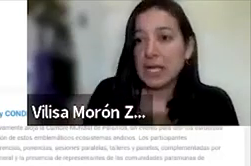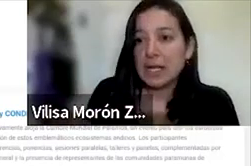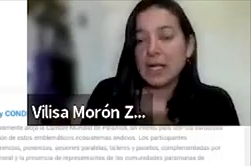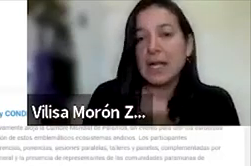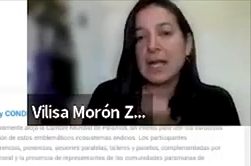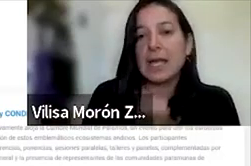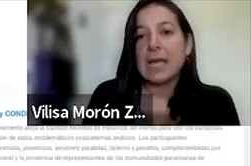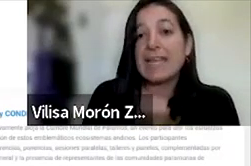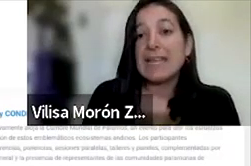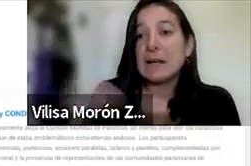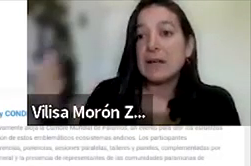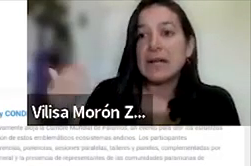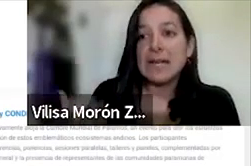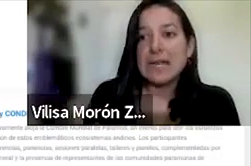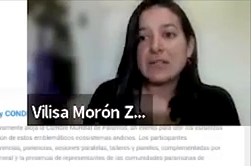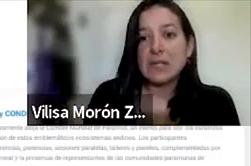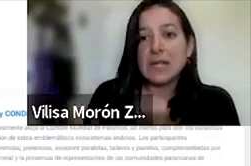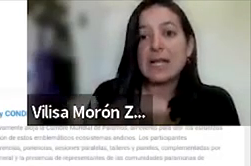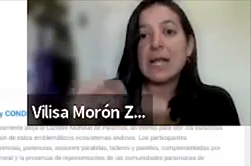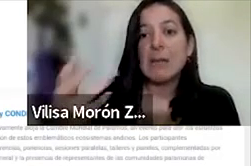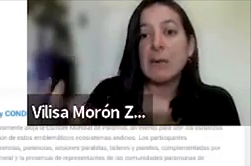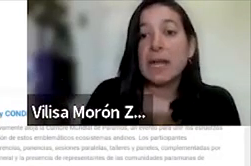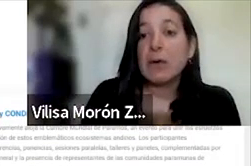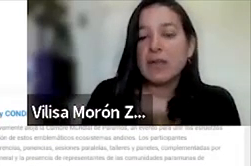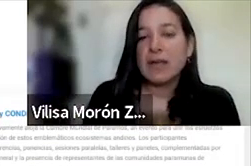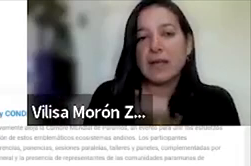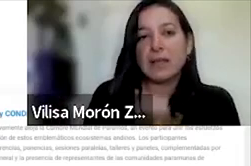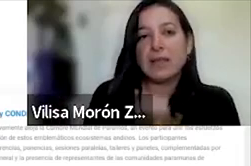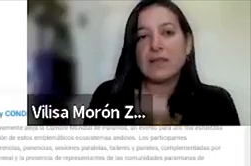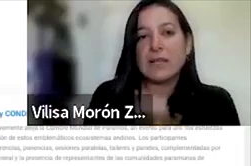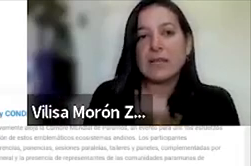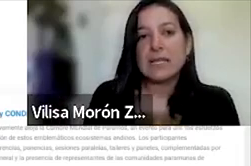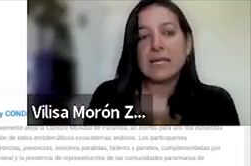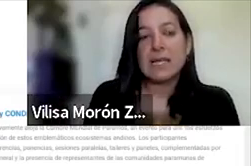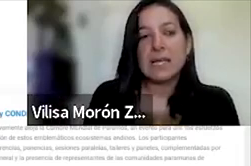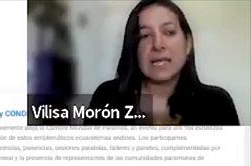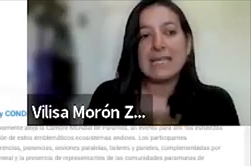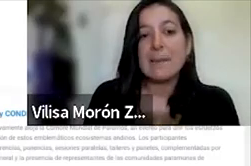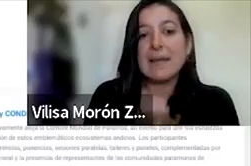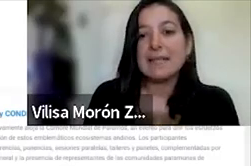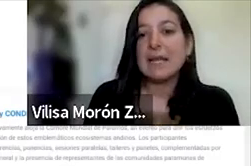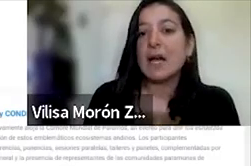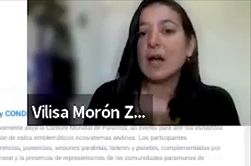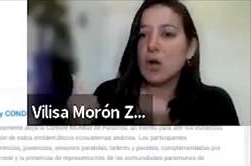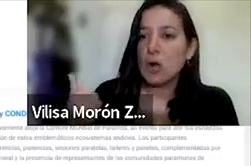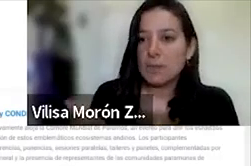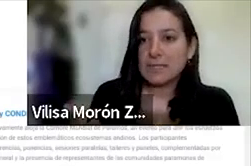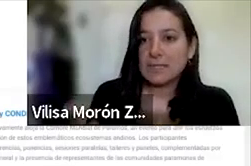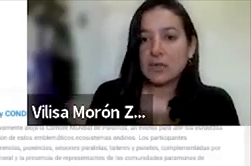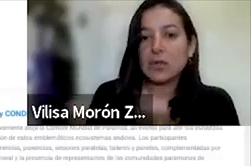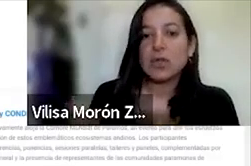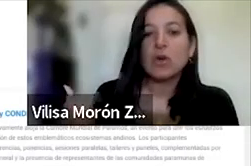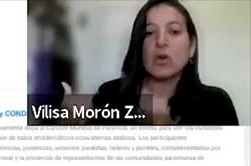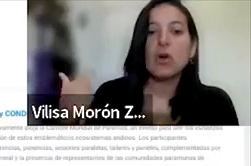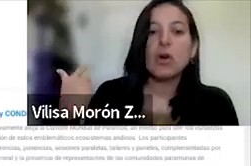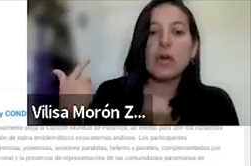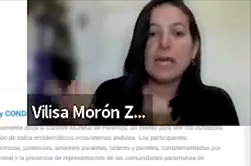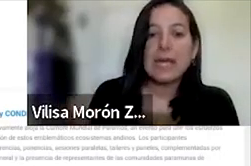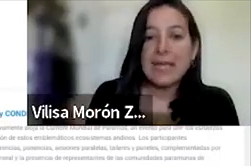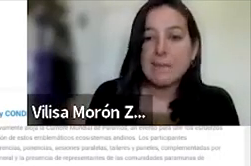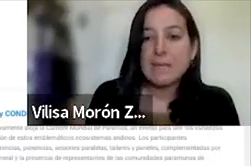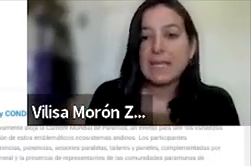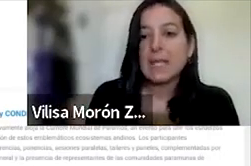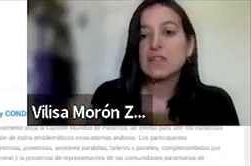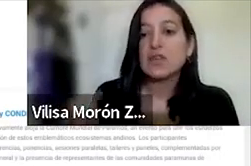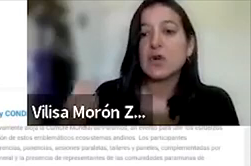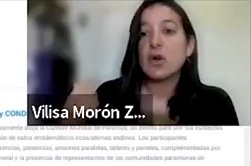solucionar a nivel regional y nacional, poder abordar estas diferentes temáticas con conversatorios, con